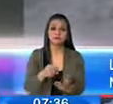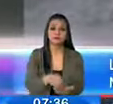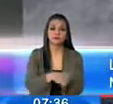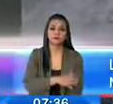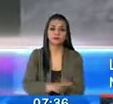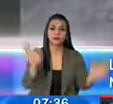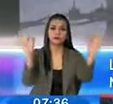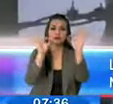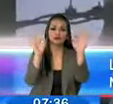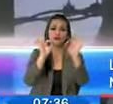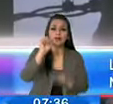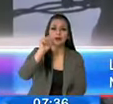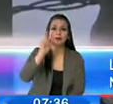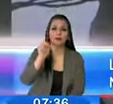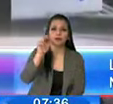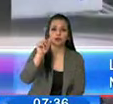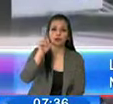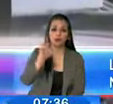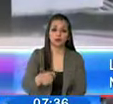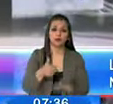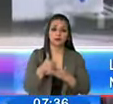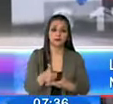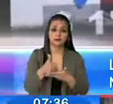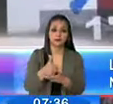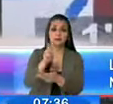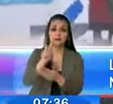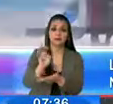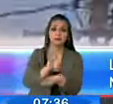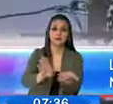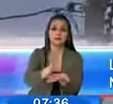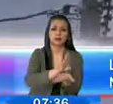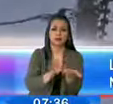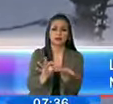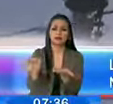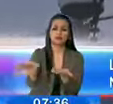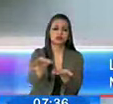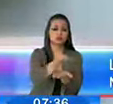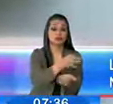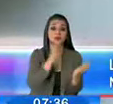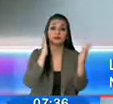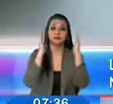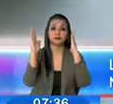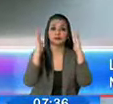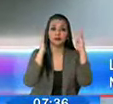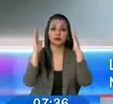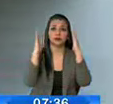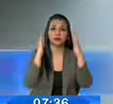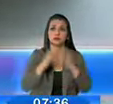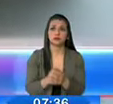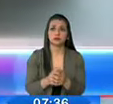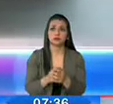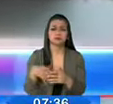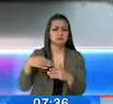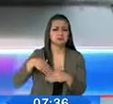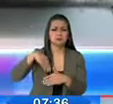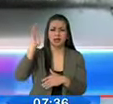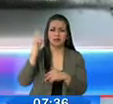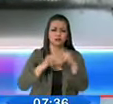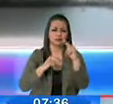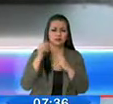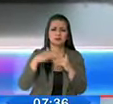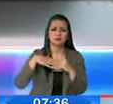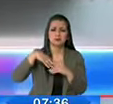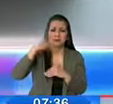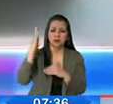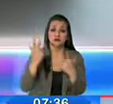que beneficiaría a más de 20 ciudadelas en zonas periféricas de Babahoyo. Vamos por más, vamos a construir más, y todas